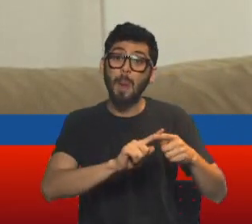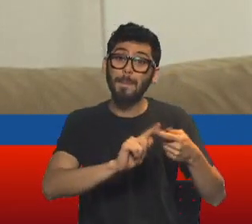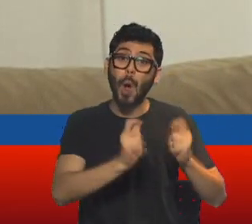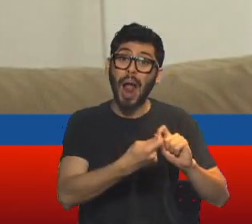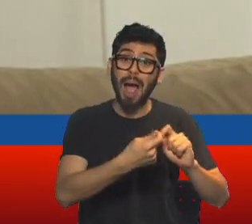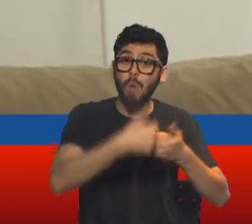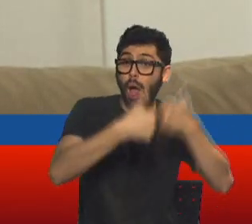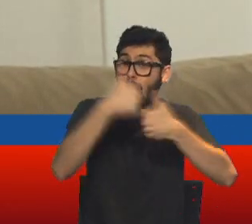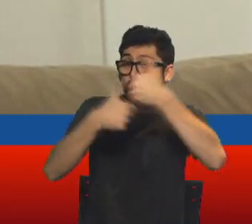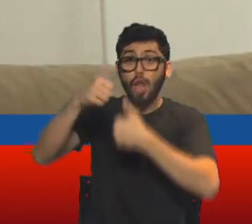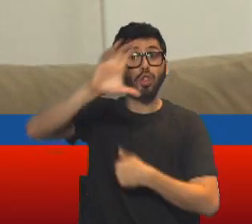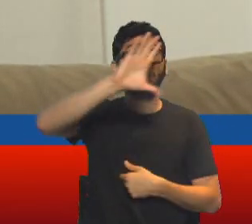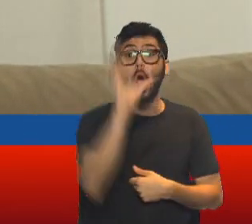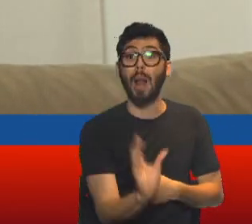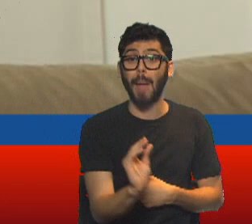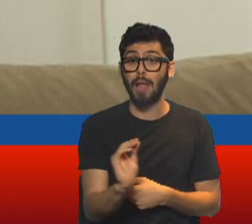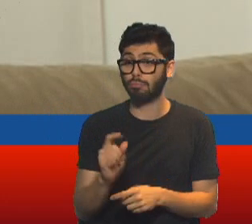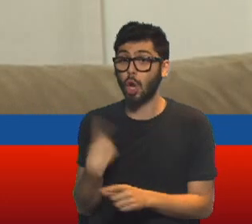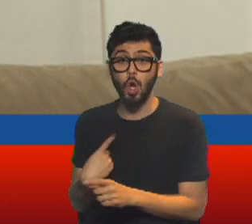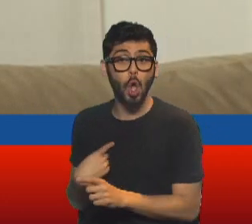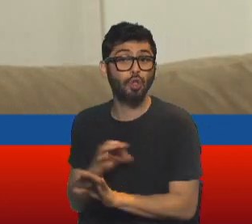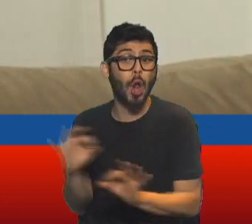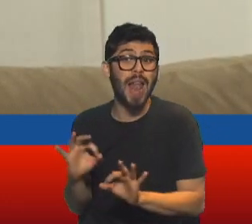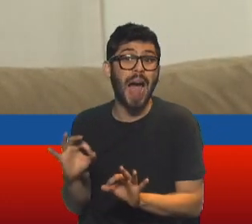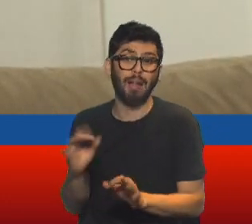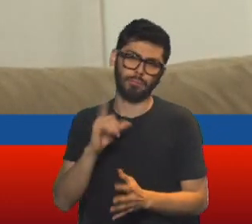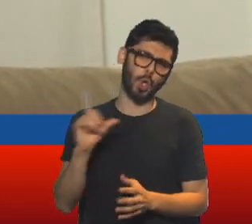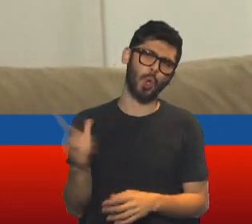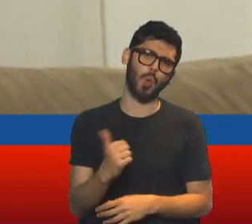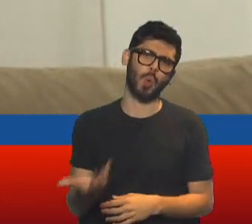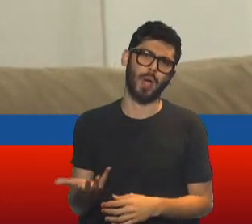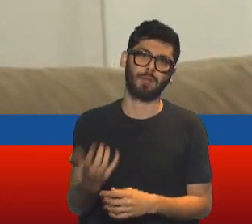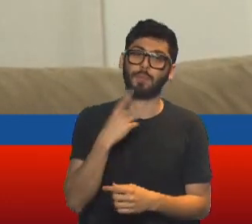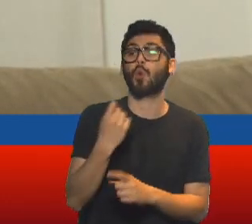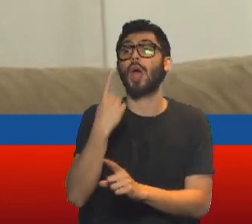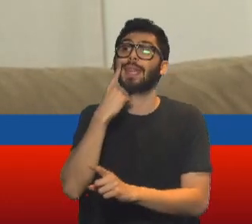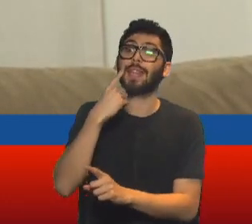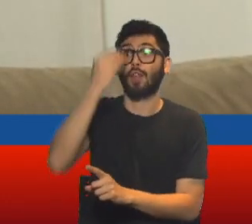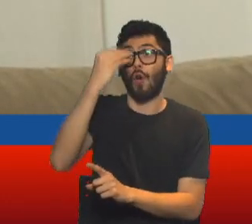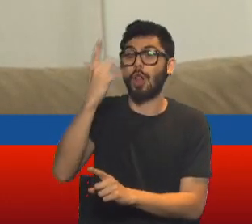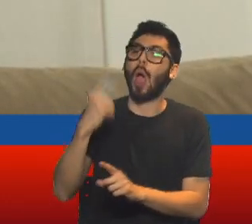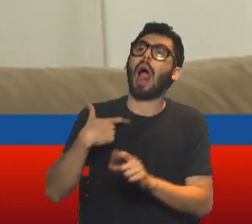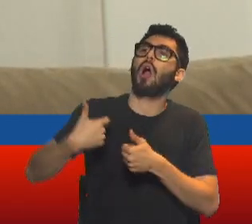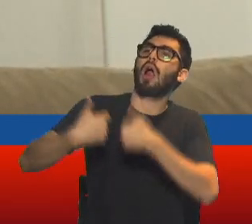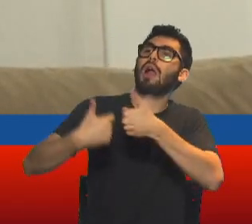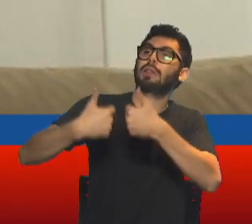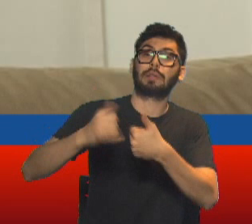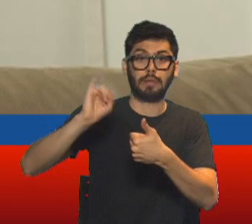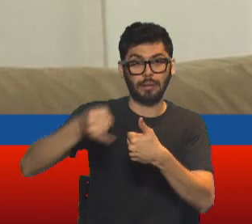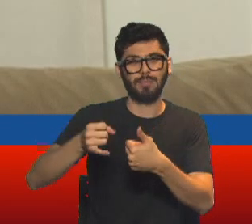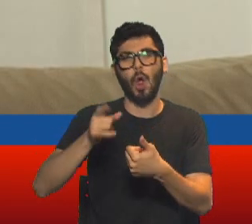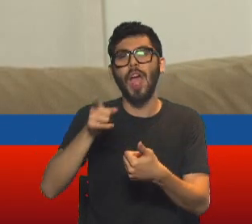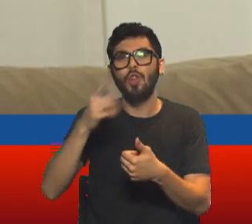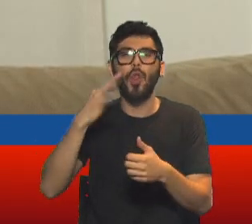en todo el país y nosotros no nos animamos a hacer paso en ningún distrito, salvo donde no había intendentes oficialistas. Eso tenemos que